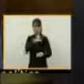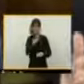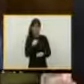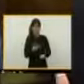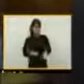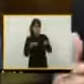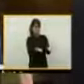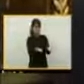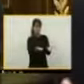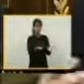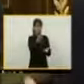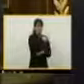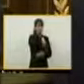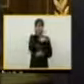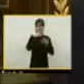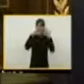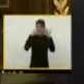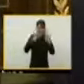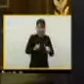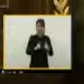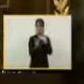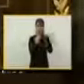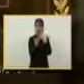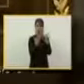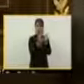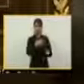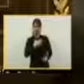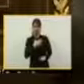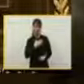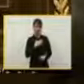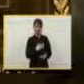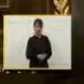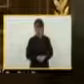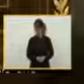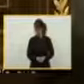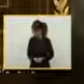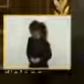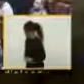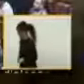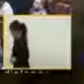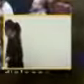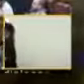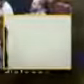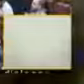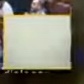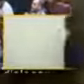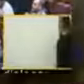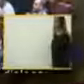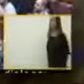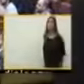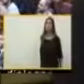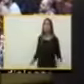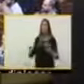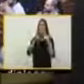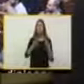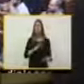en esa maravilla explicada sí, por Luena. Esa sucesión va a acabar convirtiéndose en la suficiente para que Sánchez llegue a ser presidente. En términos de aldea,